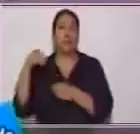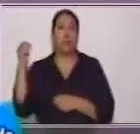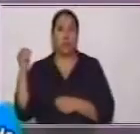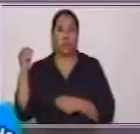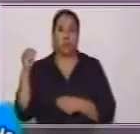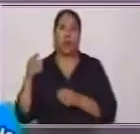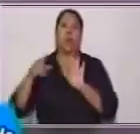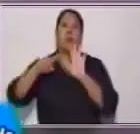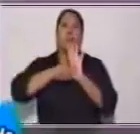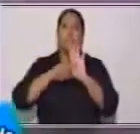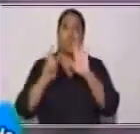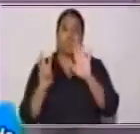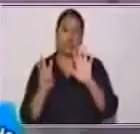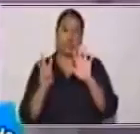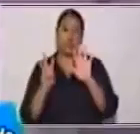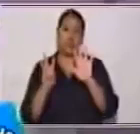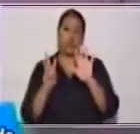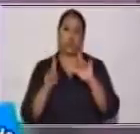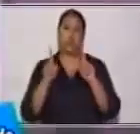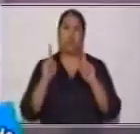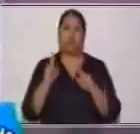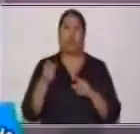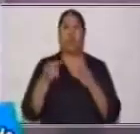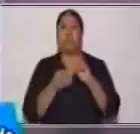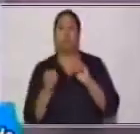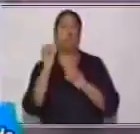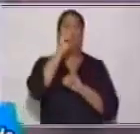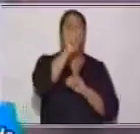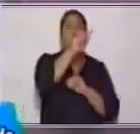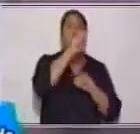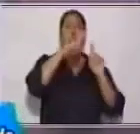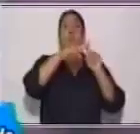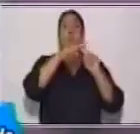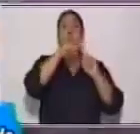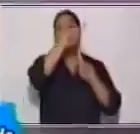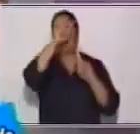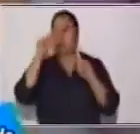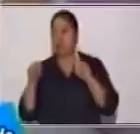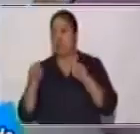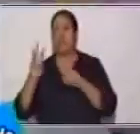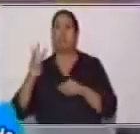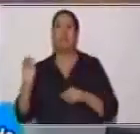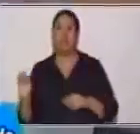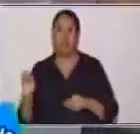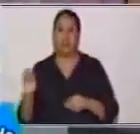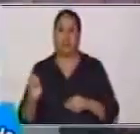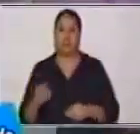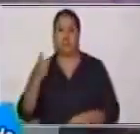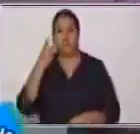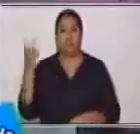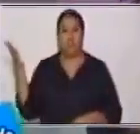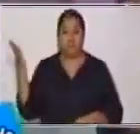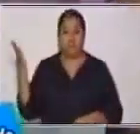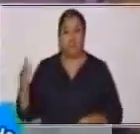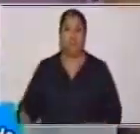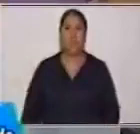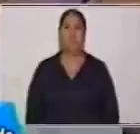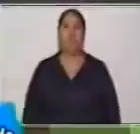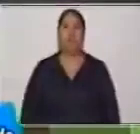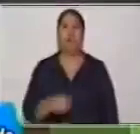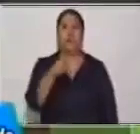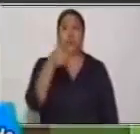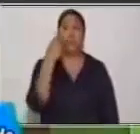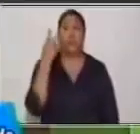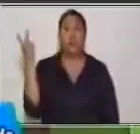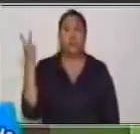a menos 8, que es multiplicado por 30. Mire, y ahora si usted se da cuenta,